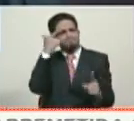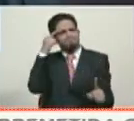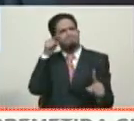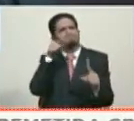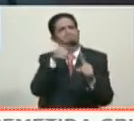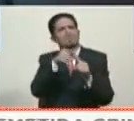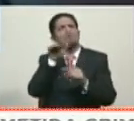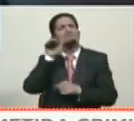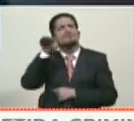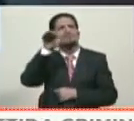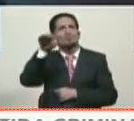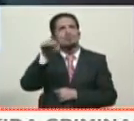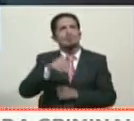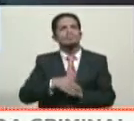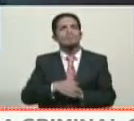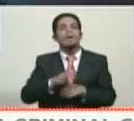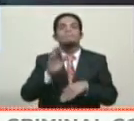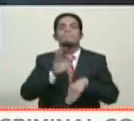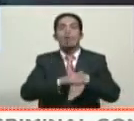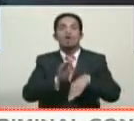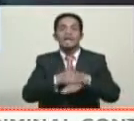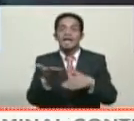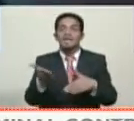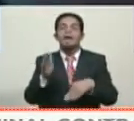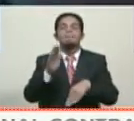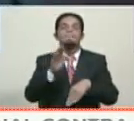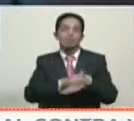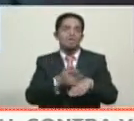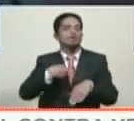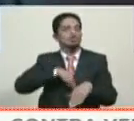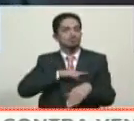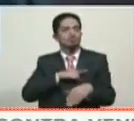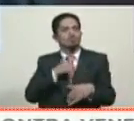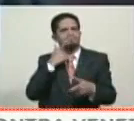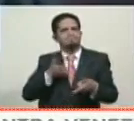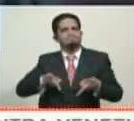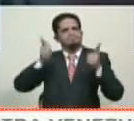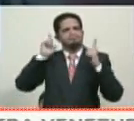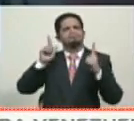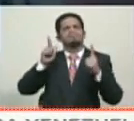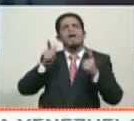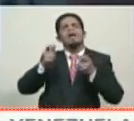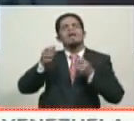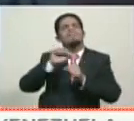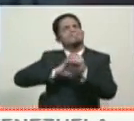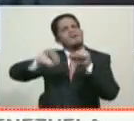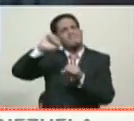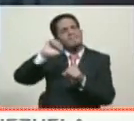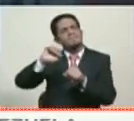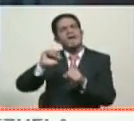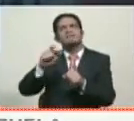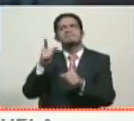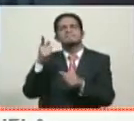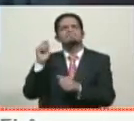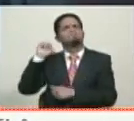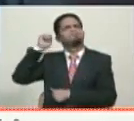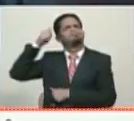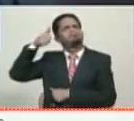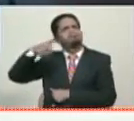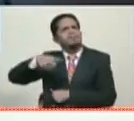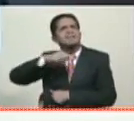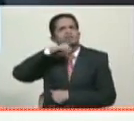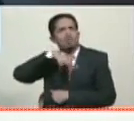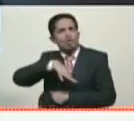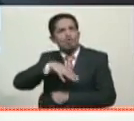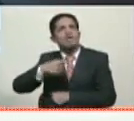en un mundo pluripolar, multipolar y multicéntrico. Defenderemos como nunca nuestro legado histórico y llevaremos a Venezuela